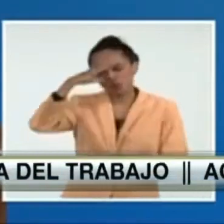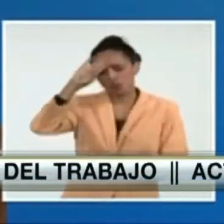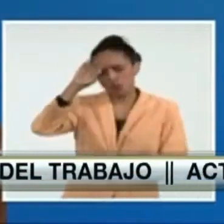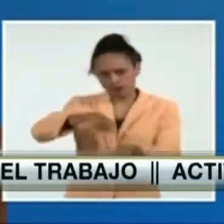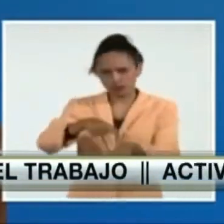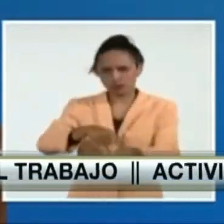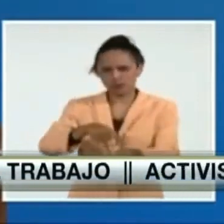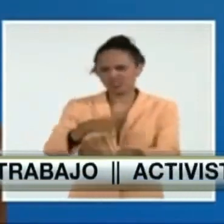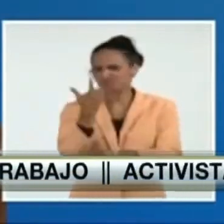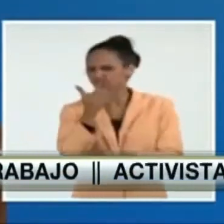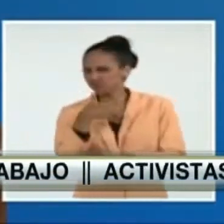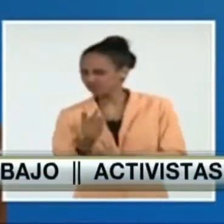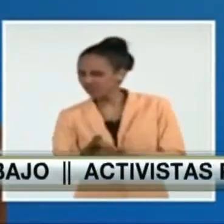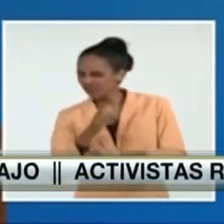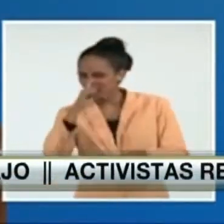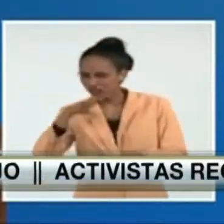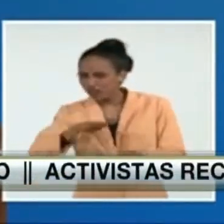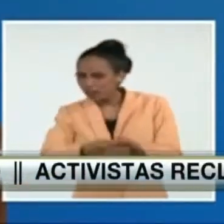la calumnia